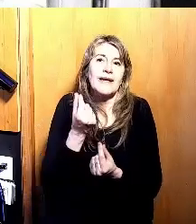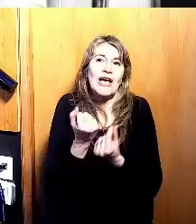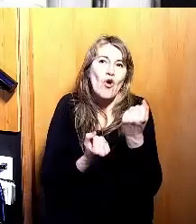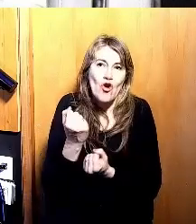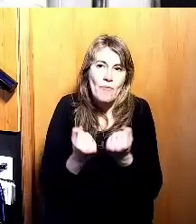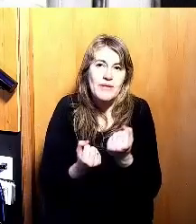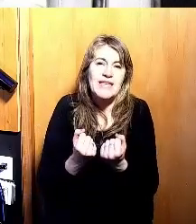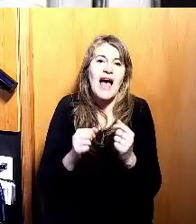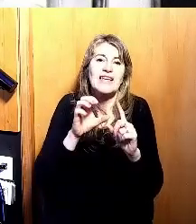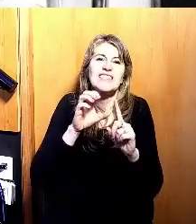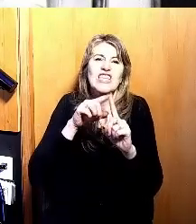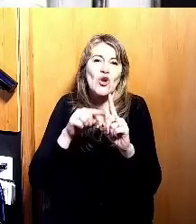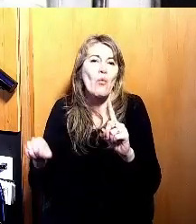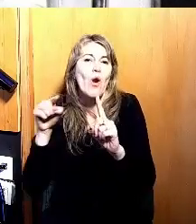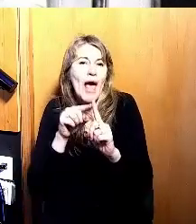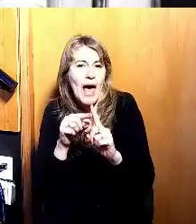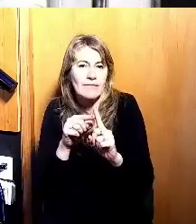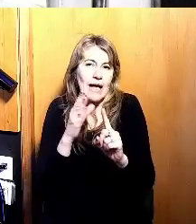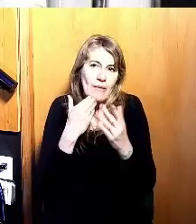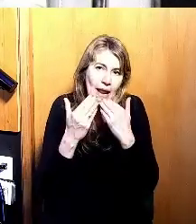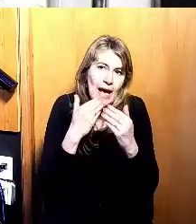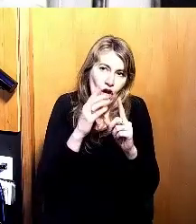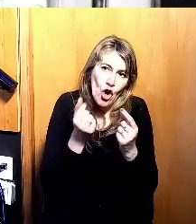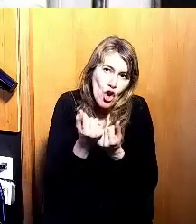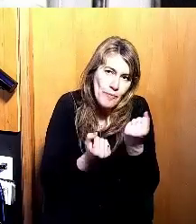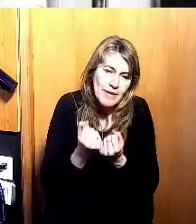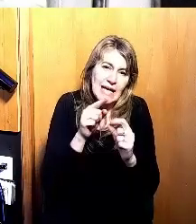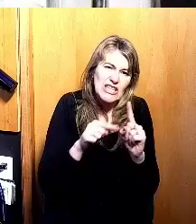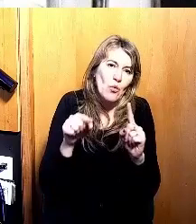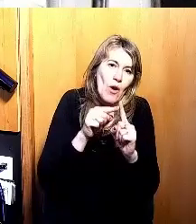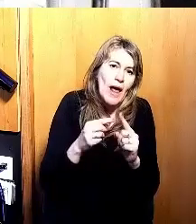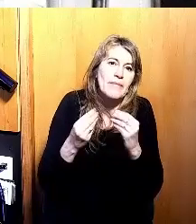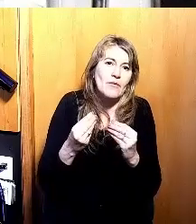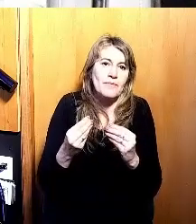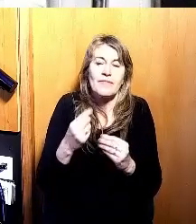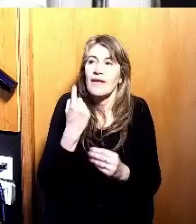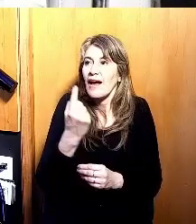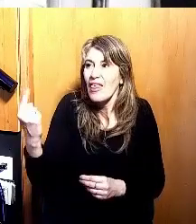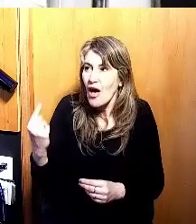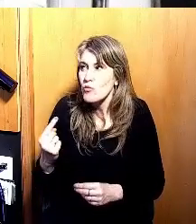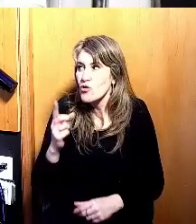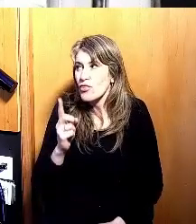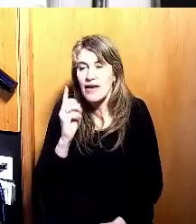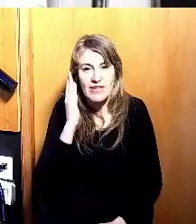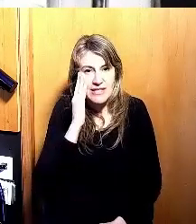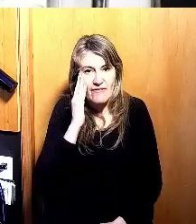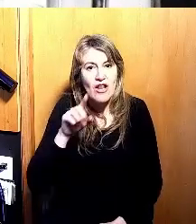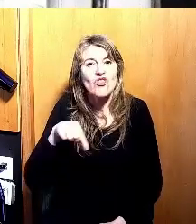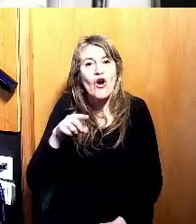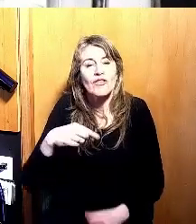no va a pasar nada. Entonces eso es lo que decimos en cada discurso. No vendemos nada, pero cada uno debería saber dónde está su contenedor más